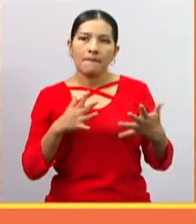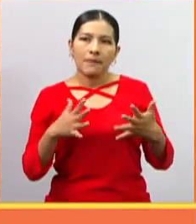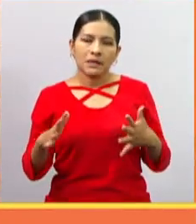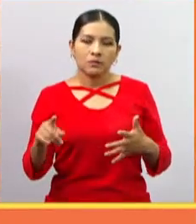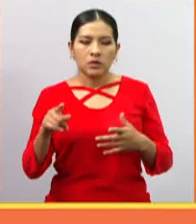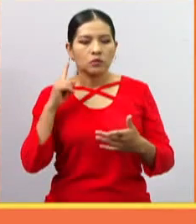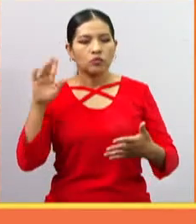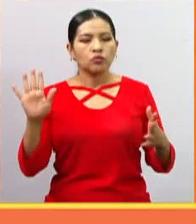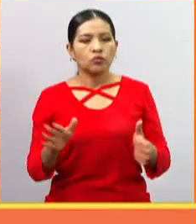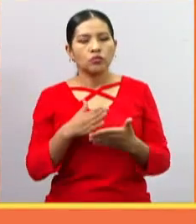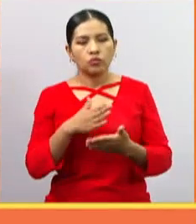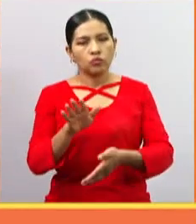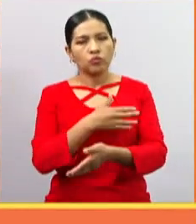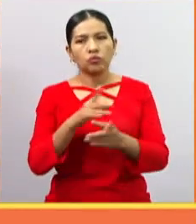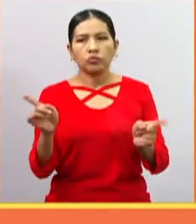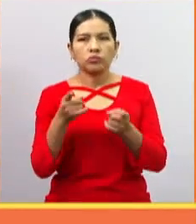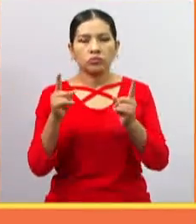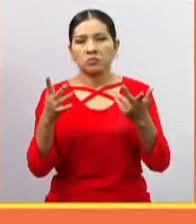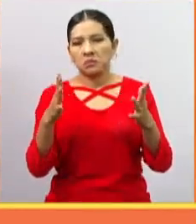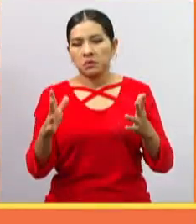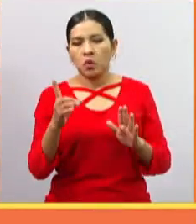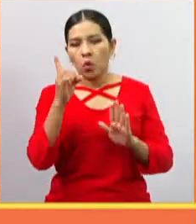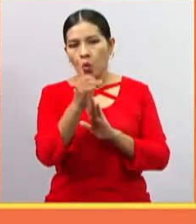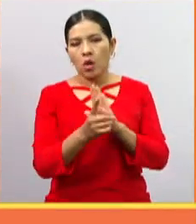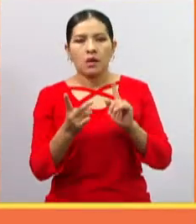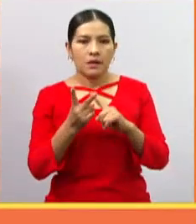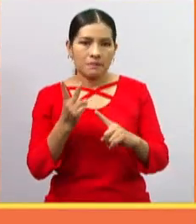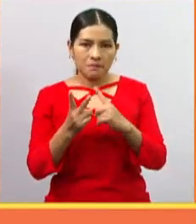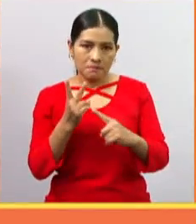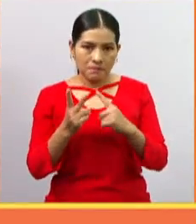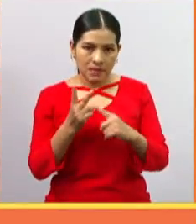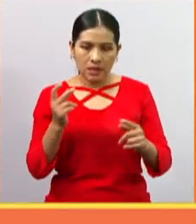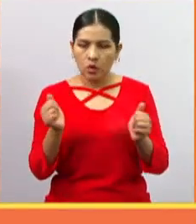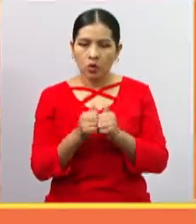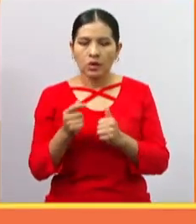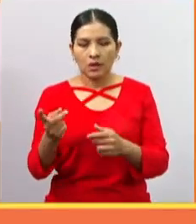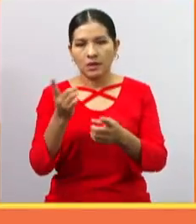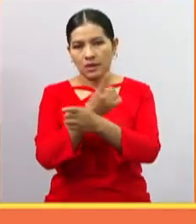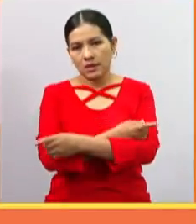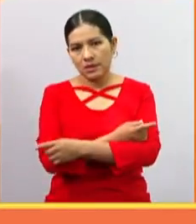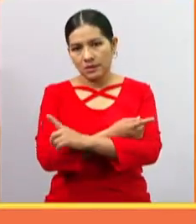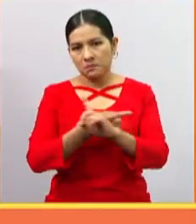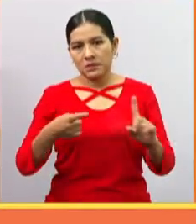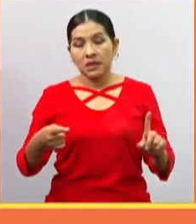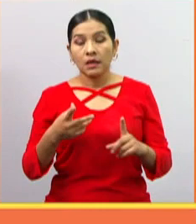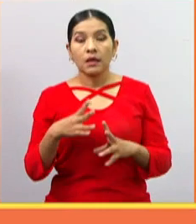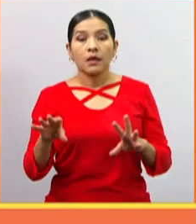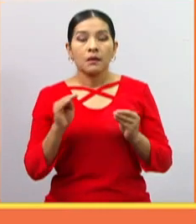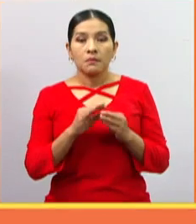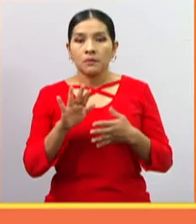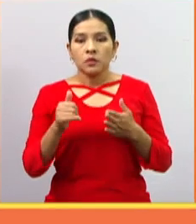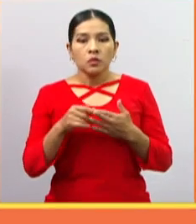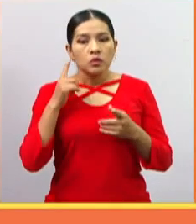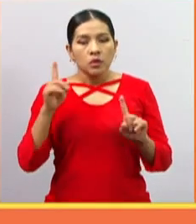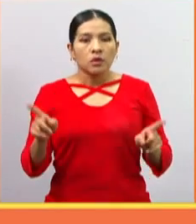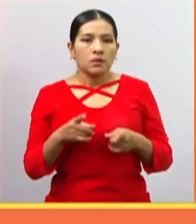el concierto ha de durar más o menos una hora y media con el intermedio. La sinfonía dura más o menos